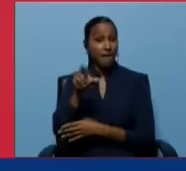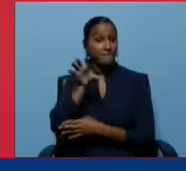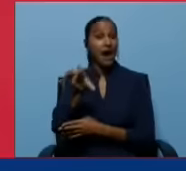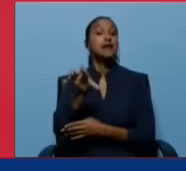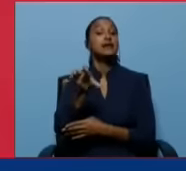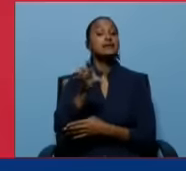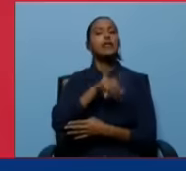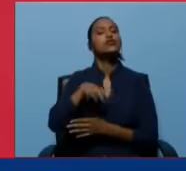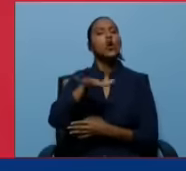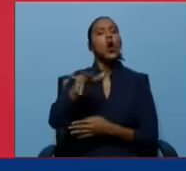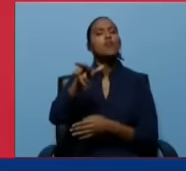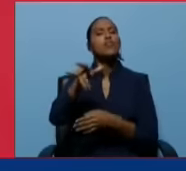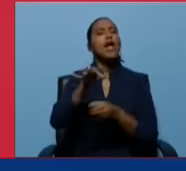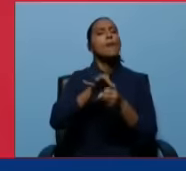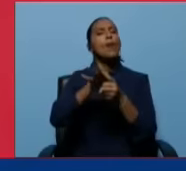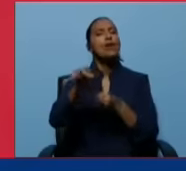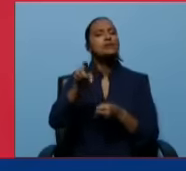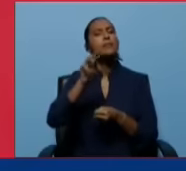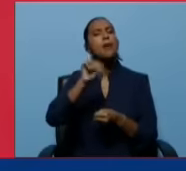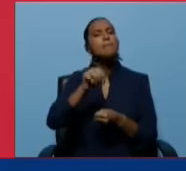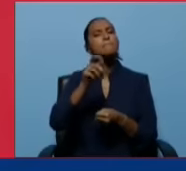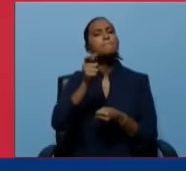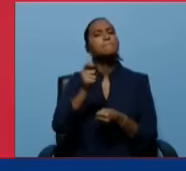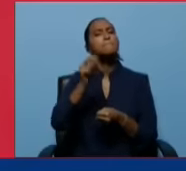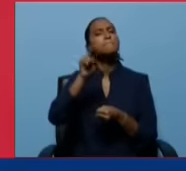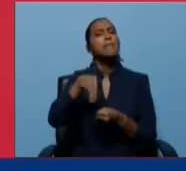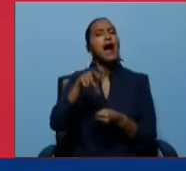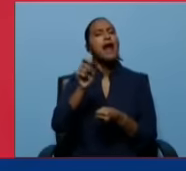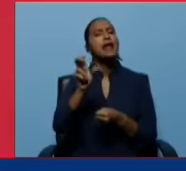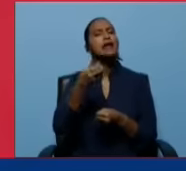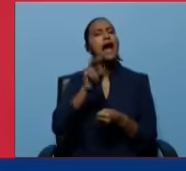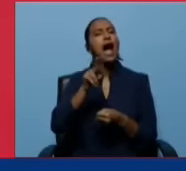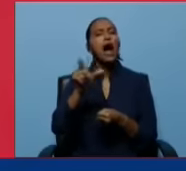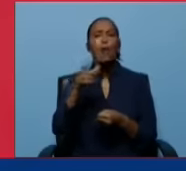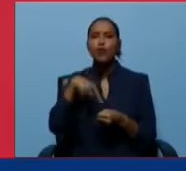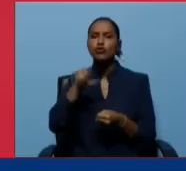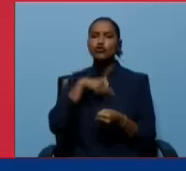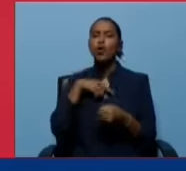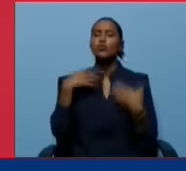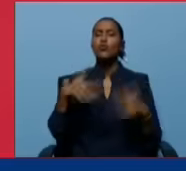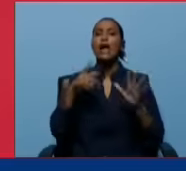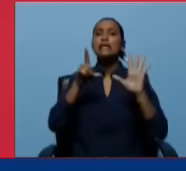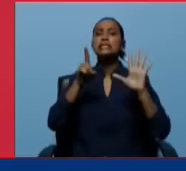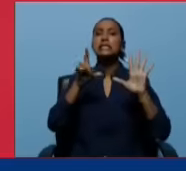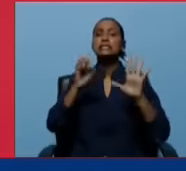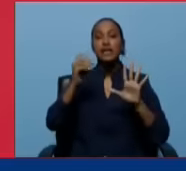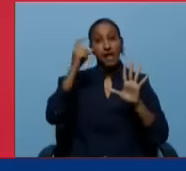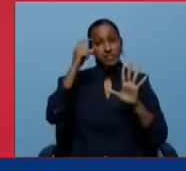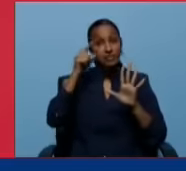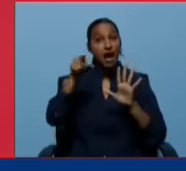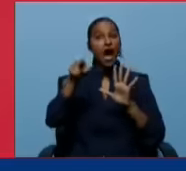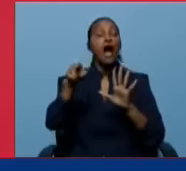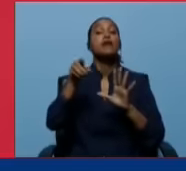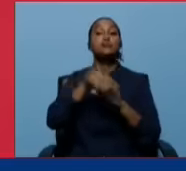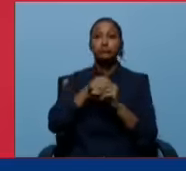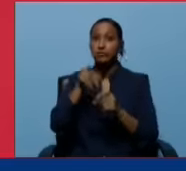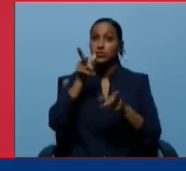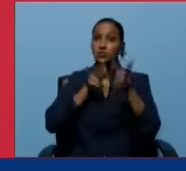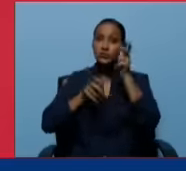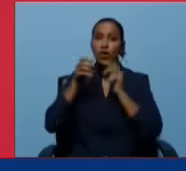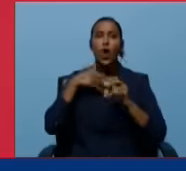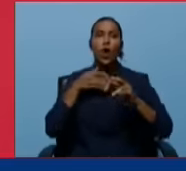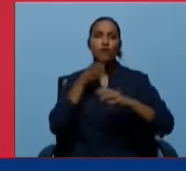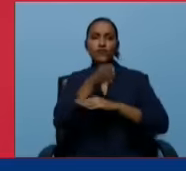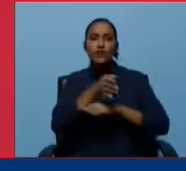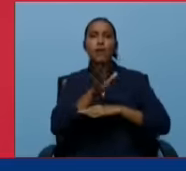Managua actuando para acá, para allá, inolvidable. Nos fuimos para la frontera, Rosario recuerda, cuando